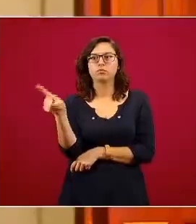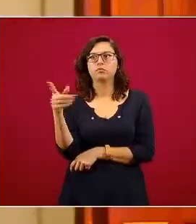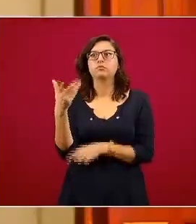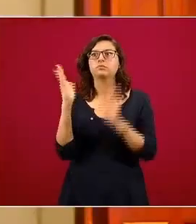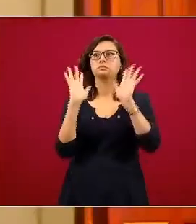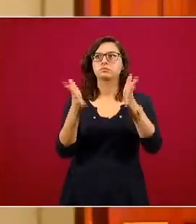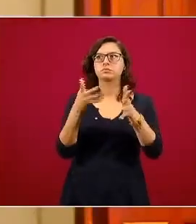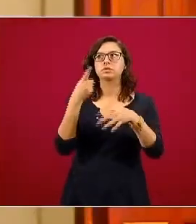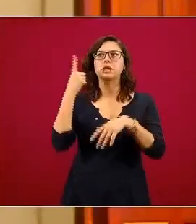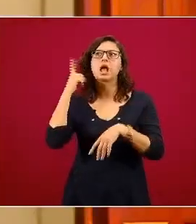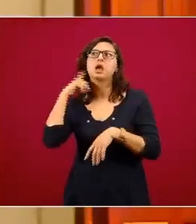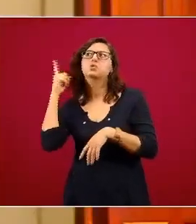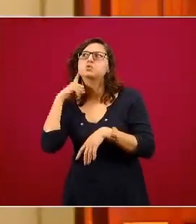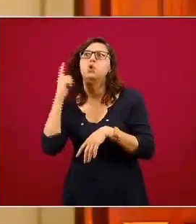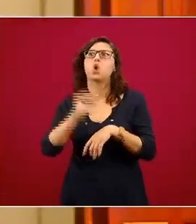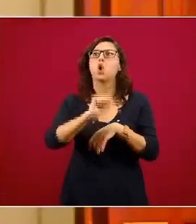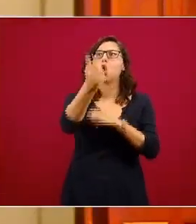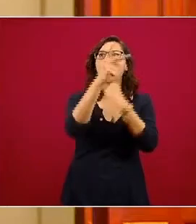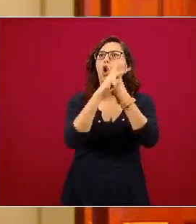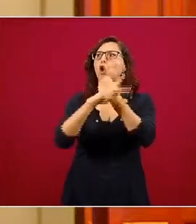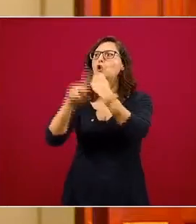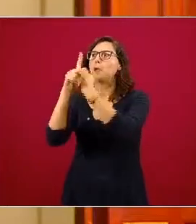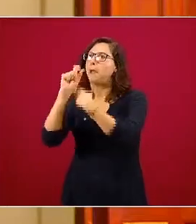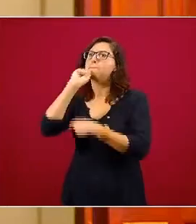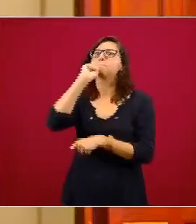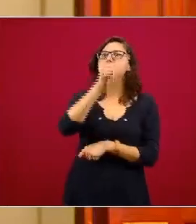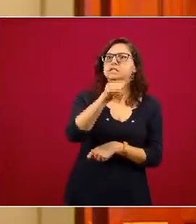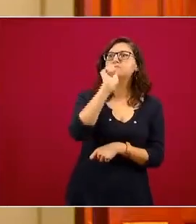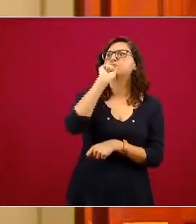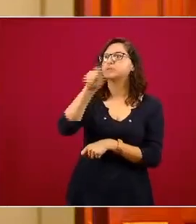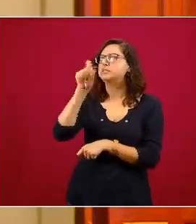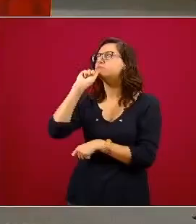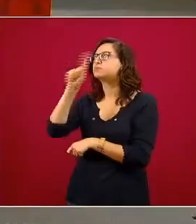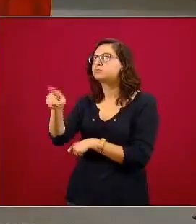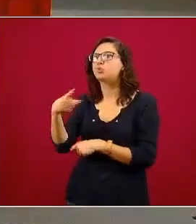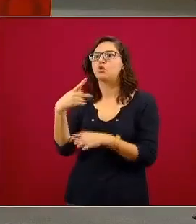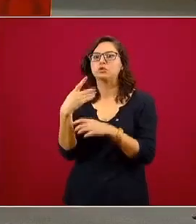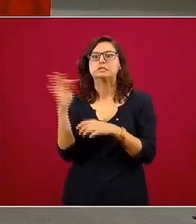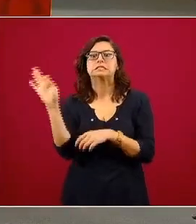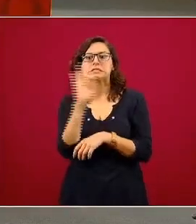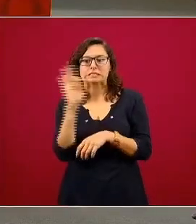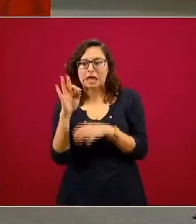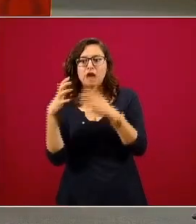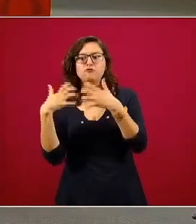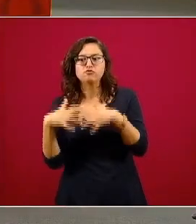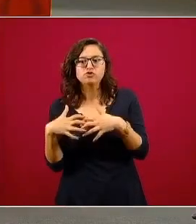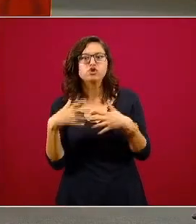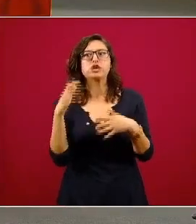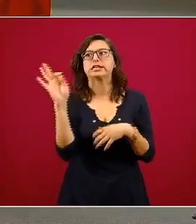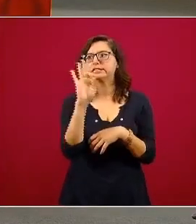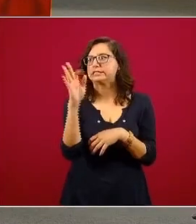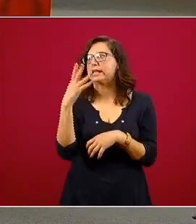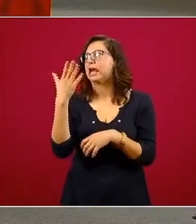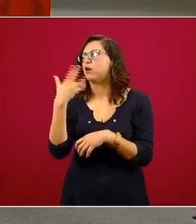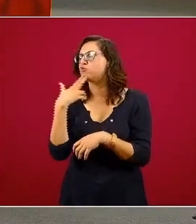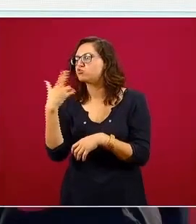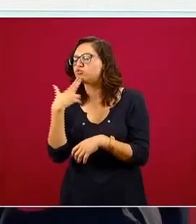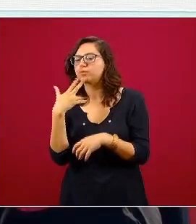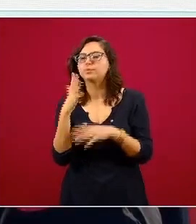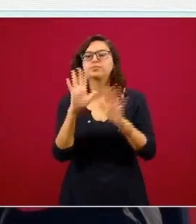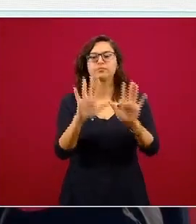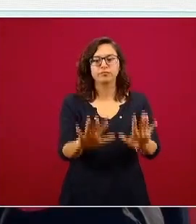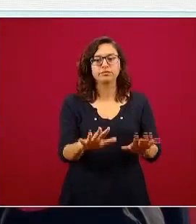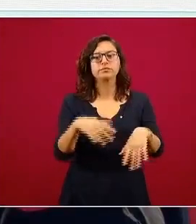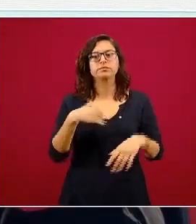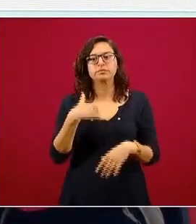información en medios y en otros lugares acerca de todos estos fármacos. Entonces, brevemente les voy a contar